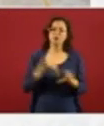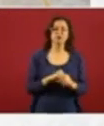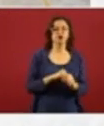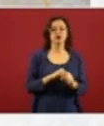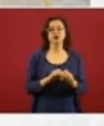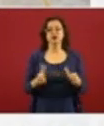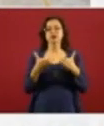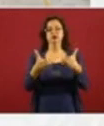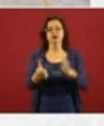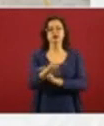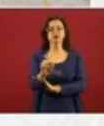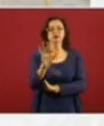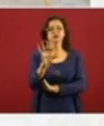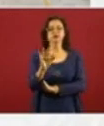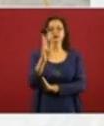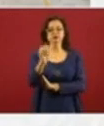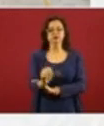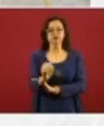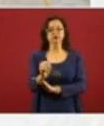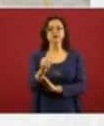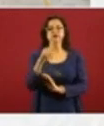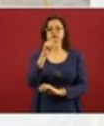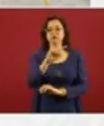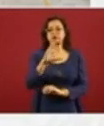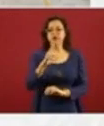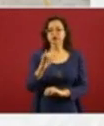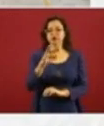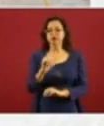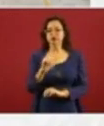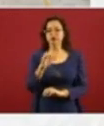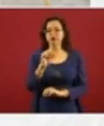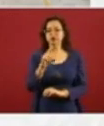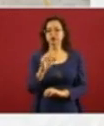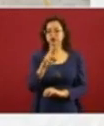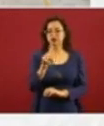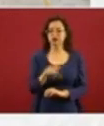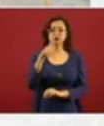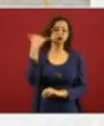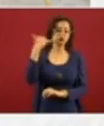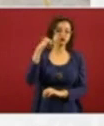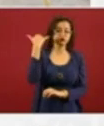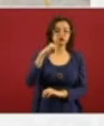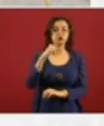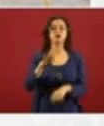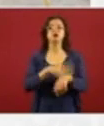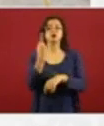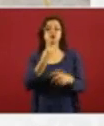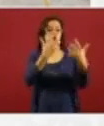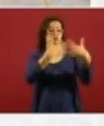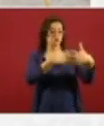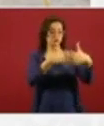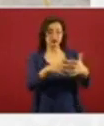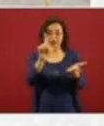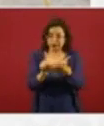calle 149, en la colonia Chichi Suárez, en Mérida, Yucatán. Todos, porque no estaban ninguna bomba